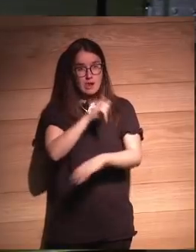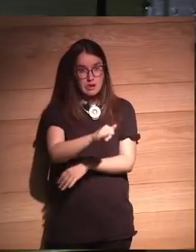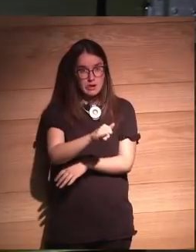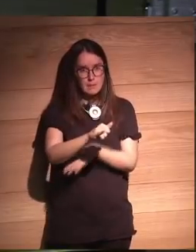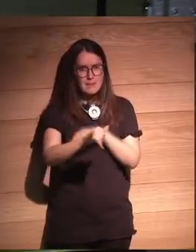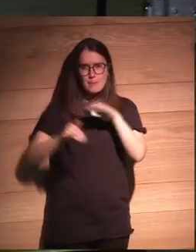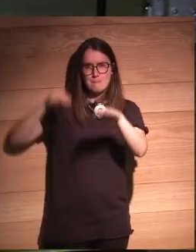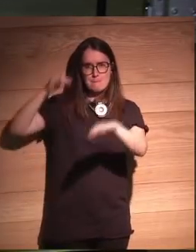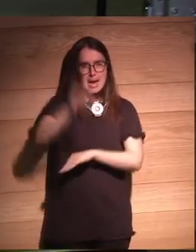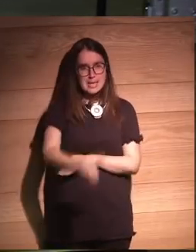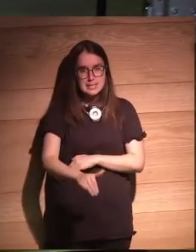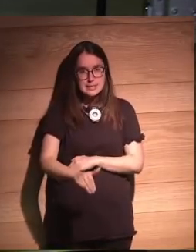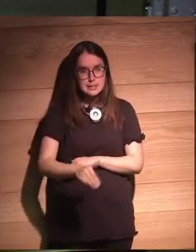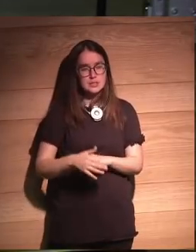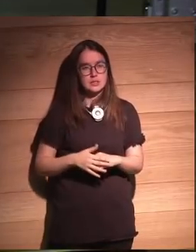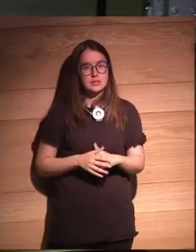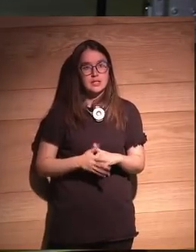actualidad.